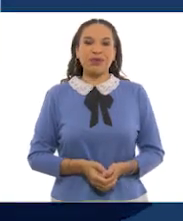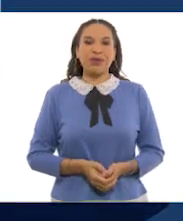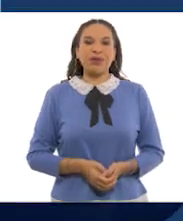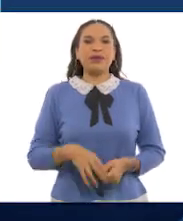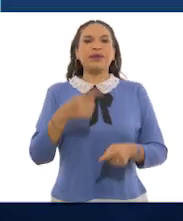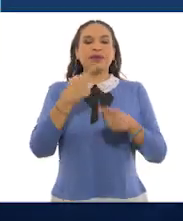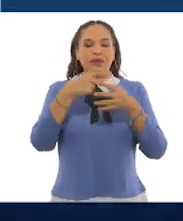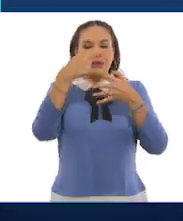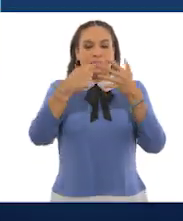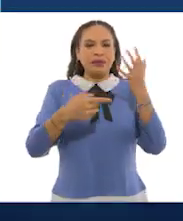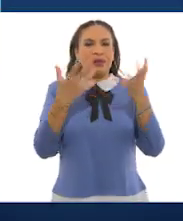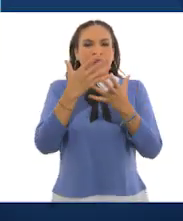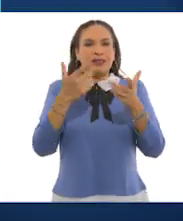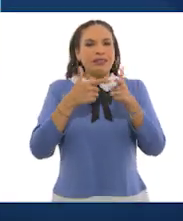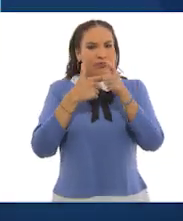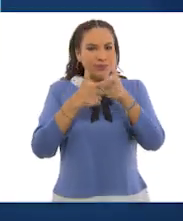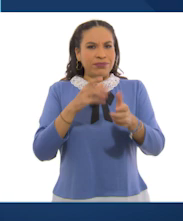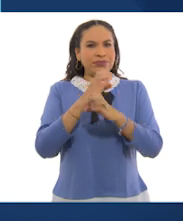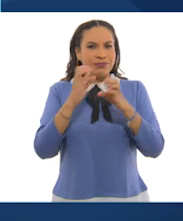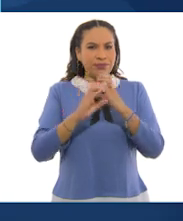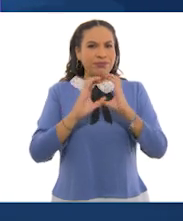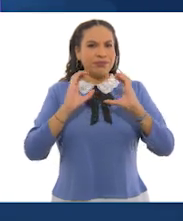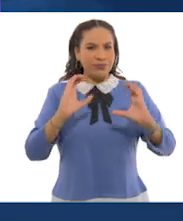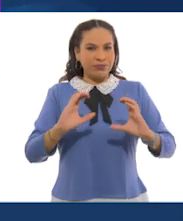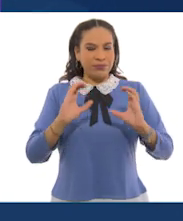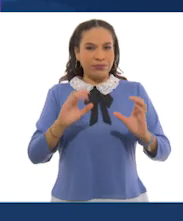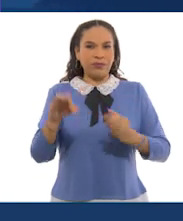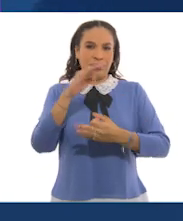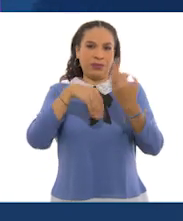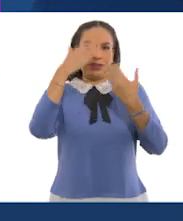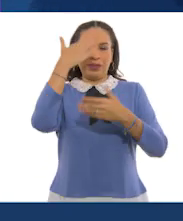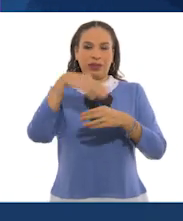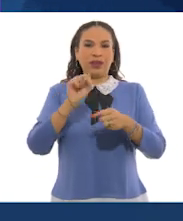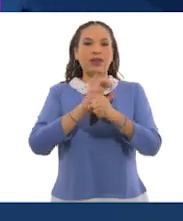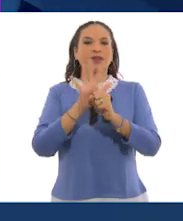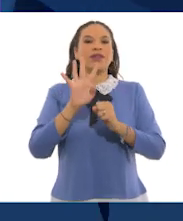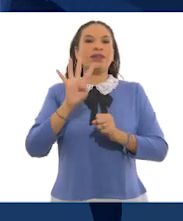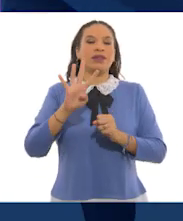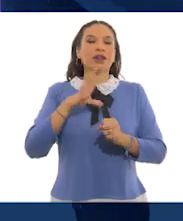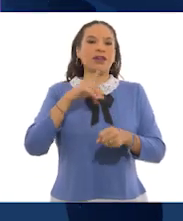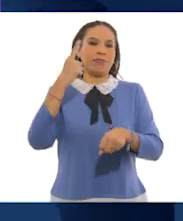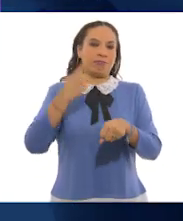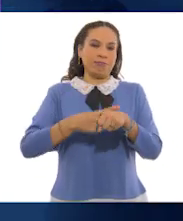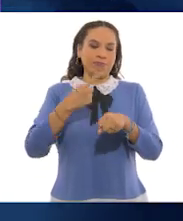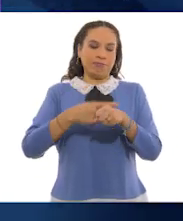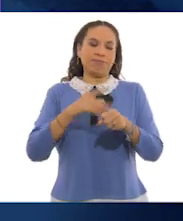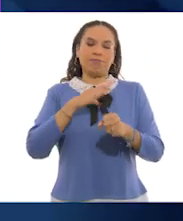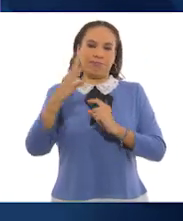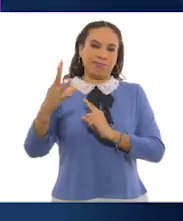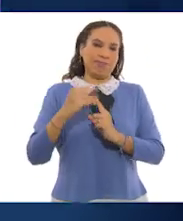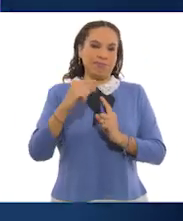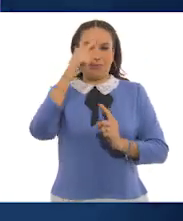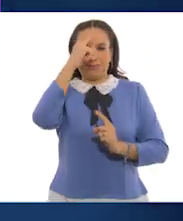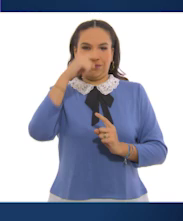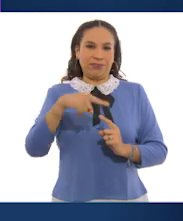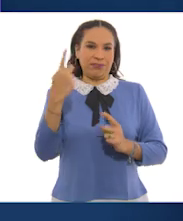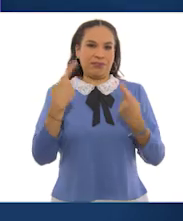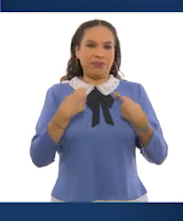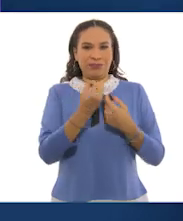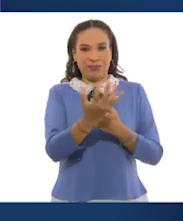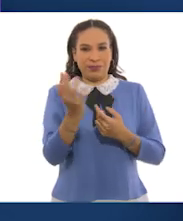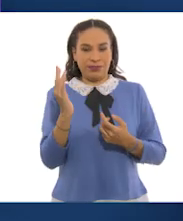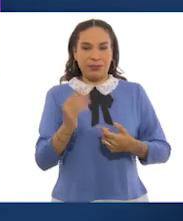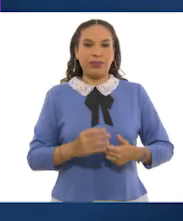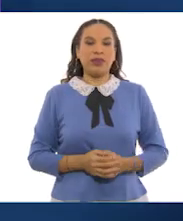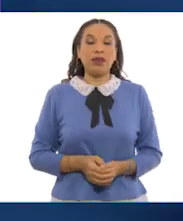Buenas prácticas para seguir adelante. Como todos sabemos, la COVID-19 es una enfermedad que se contagia muy fácilmente entre las